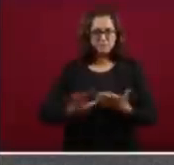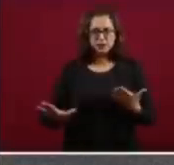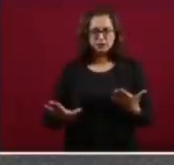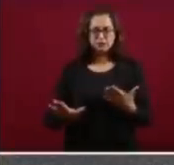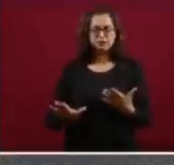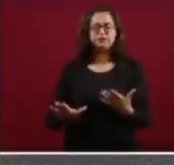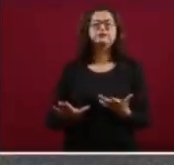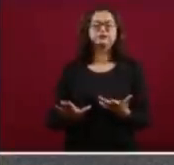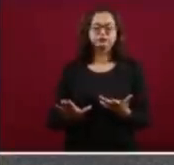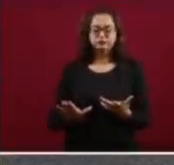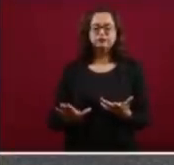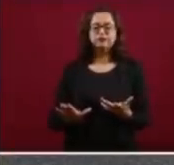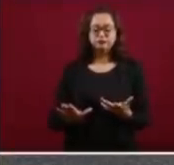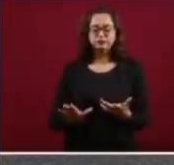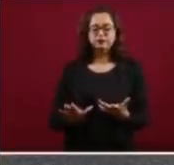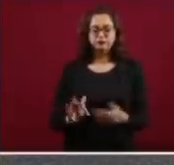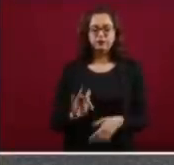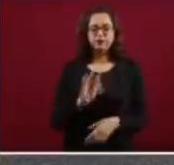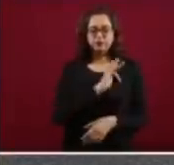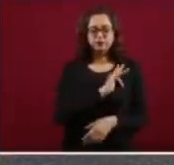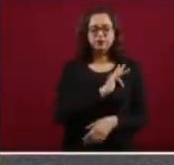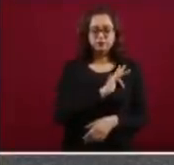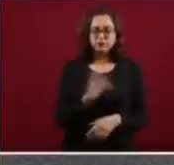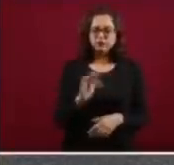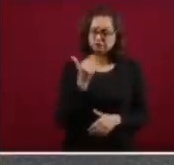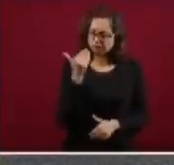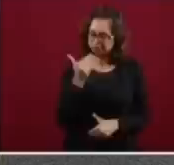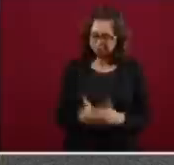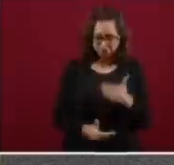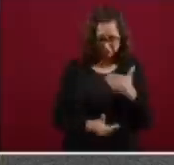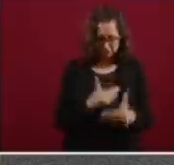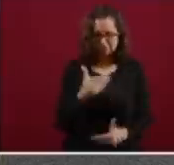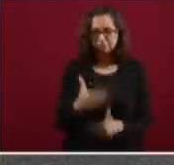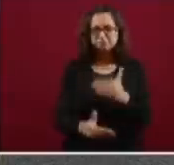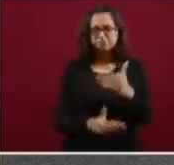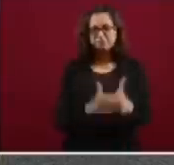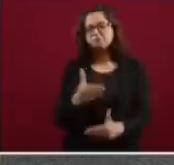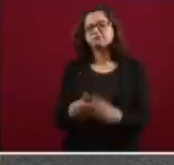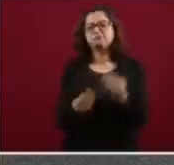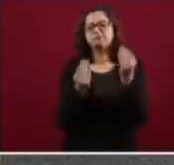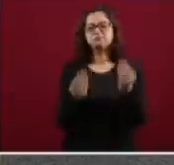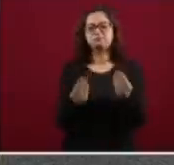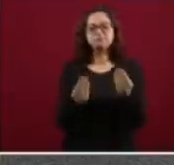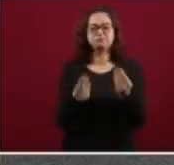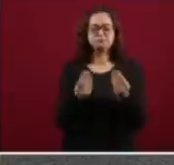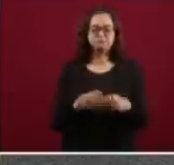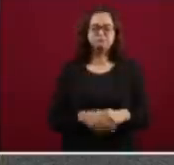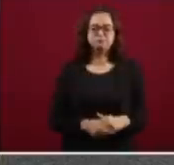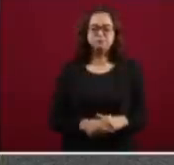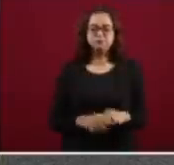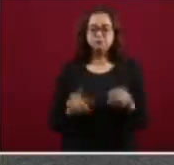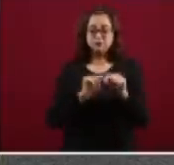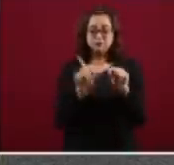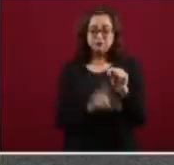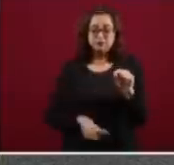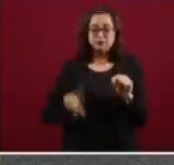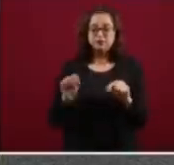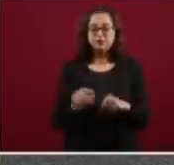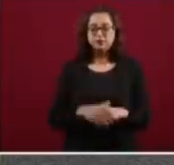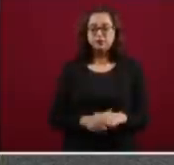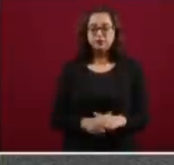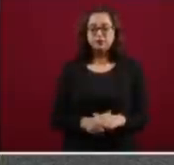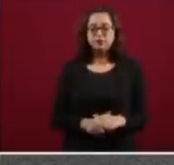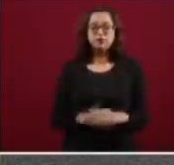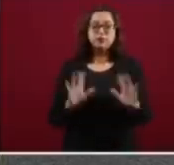pues vamos a a avanzar mucho en méxico en